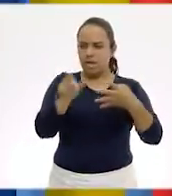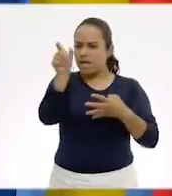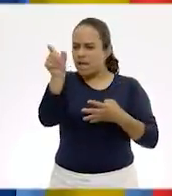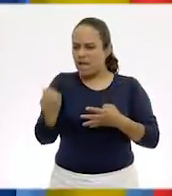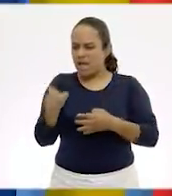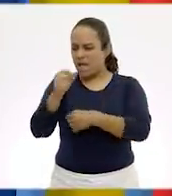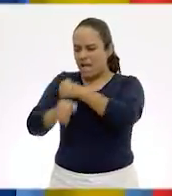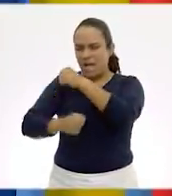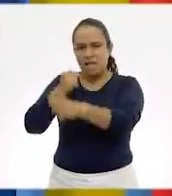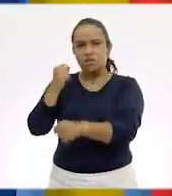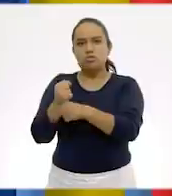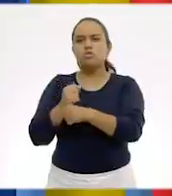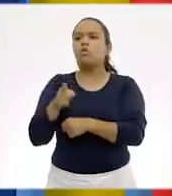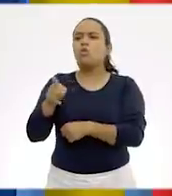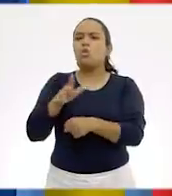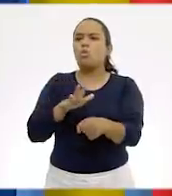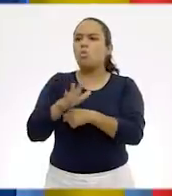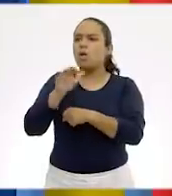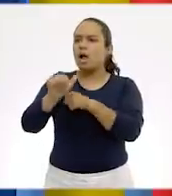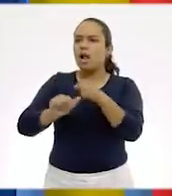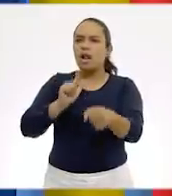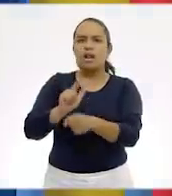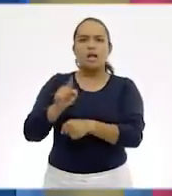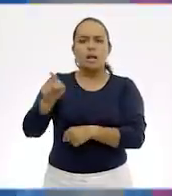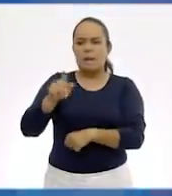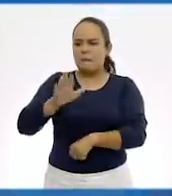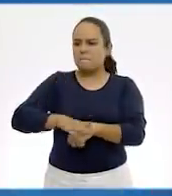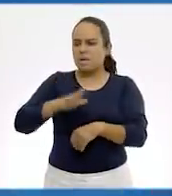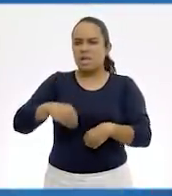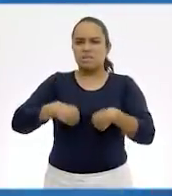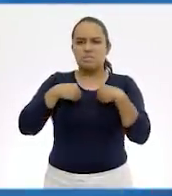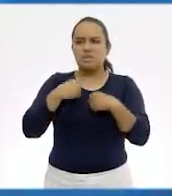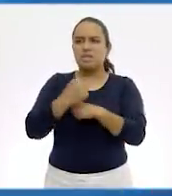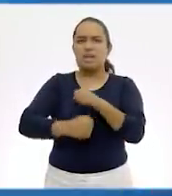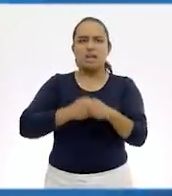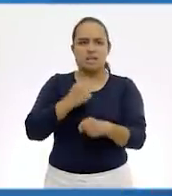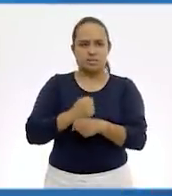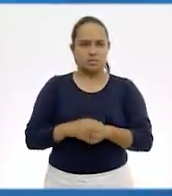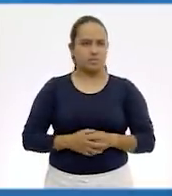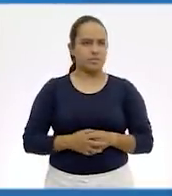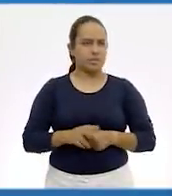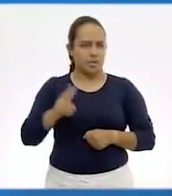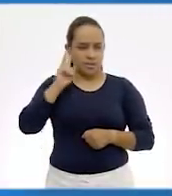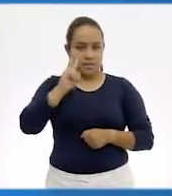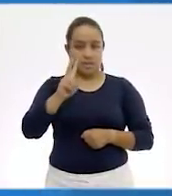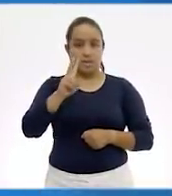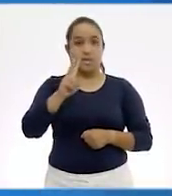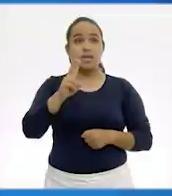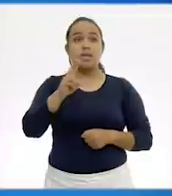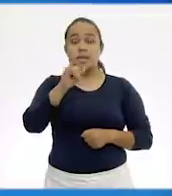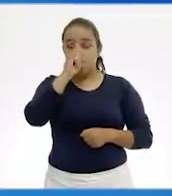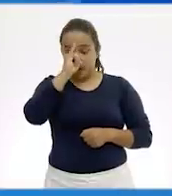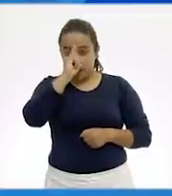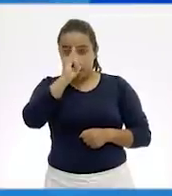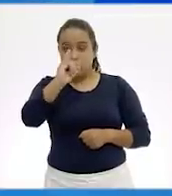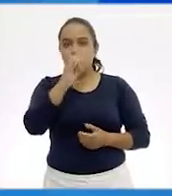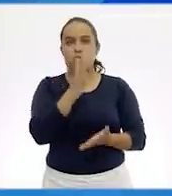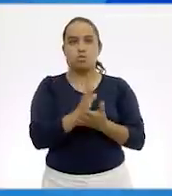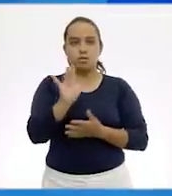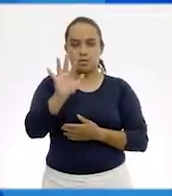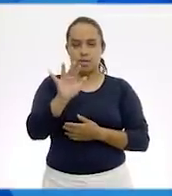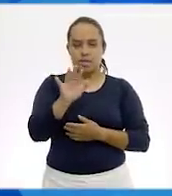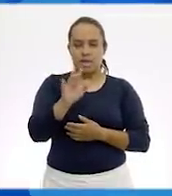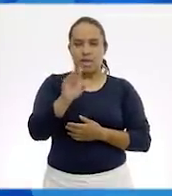años, ¿quién es el animal que tiene más años? ¿Va? Decíamos que el rinoceronte solo 50, 50.